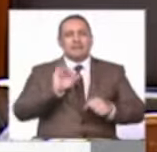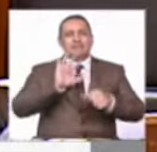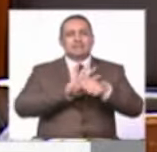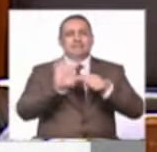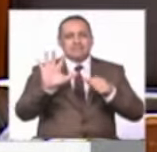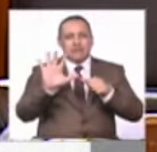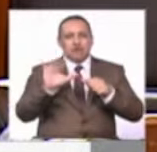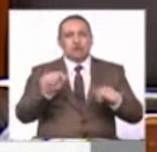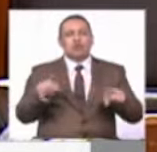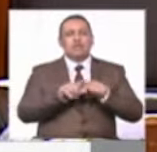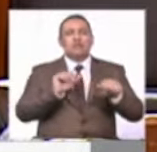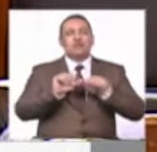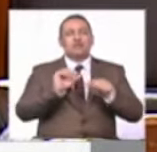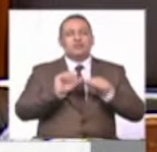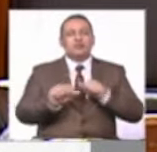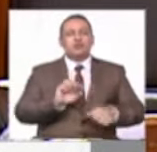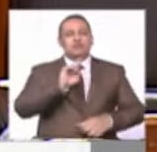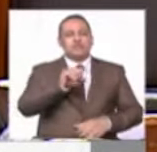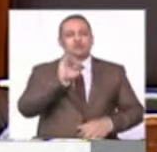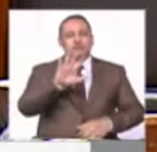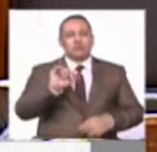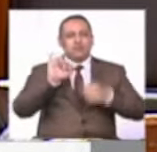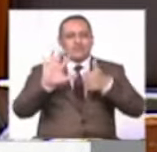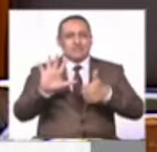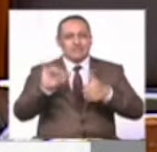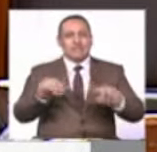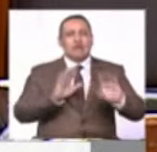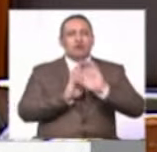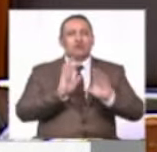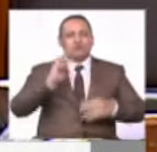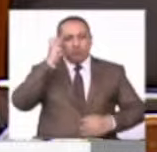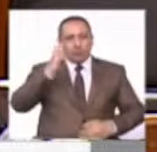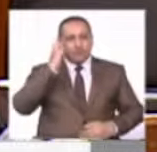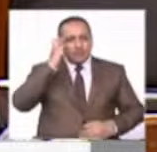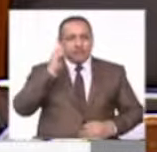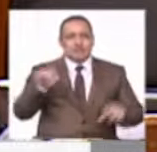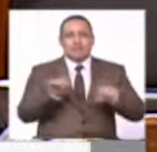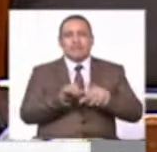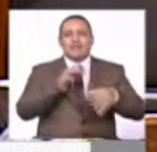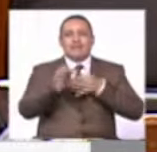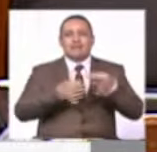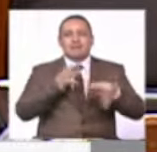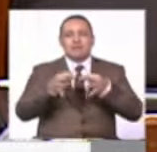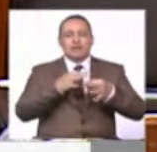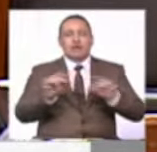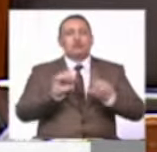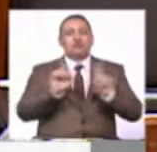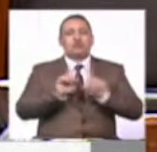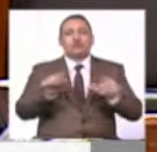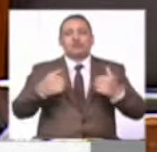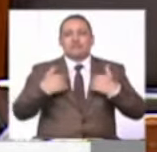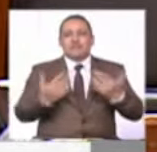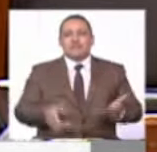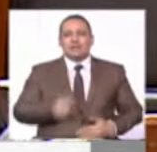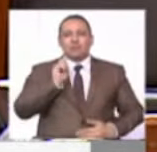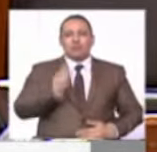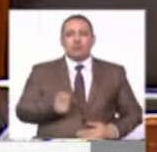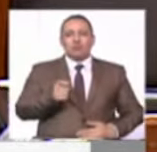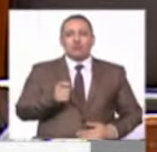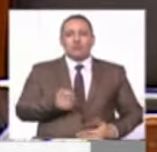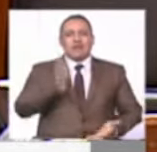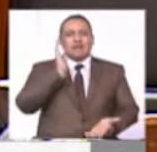artículo 156 de la Constitución que dice no tener sentencia